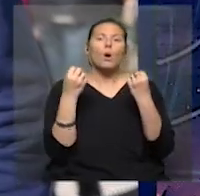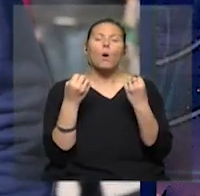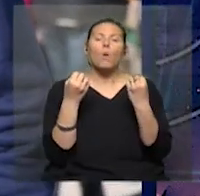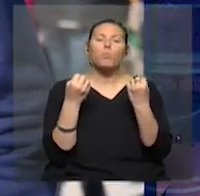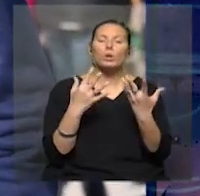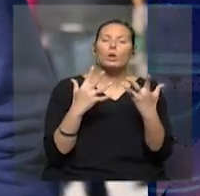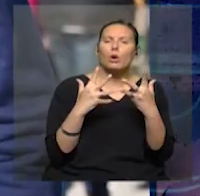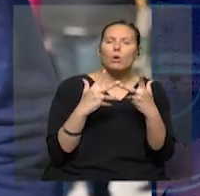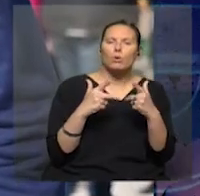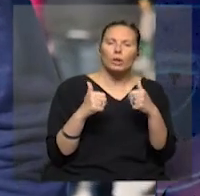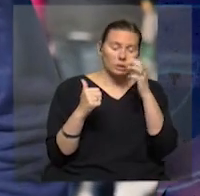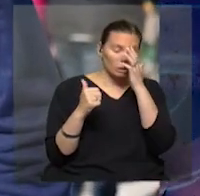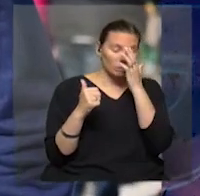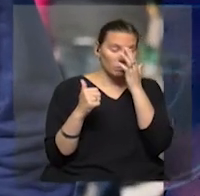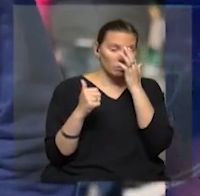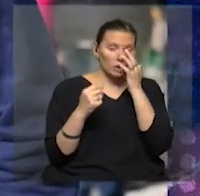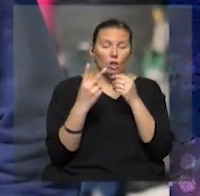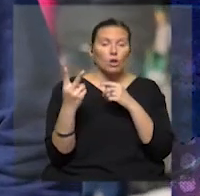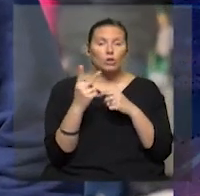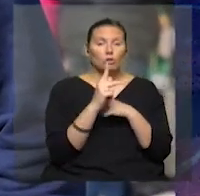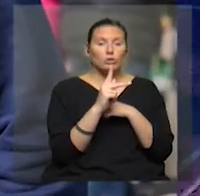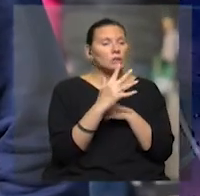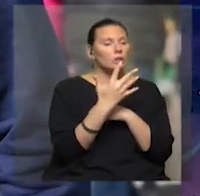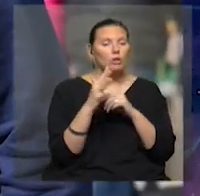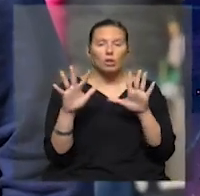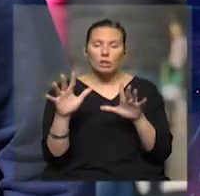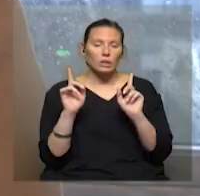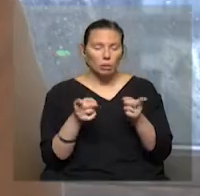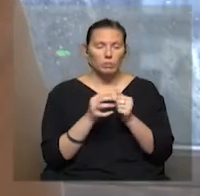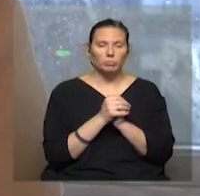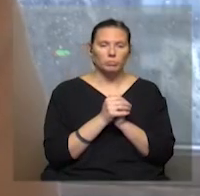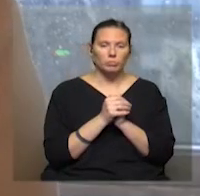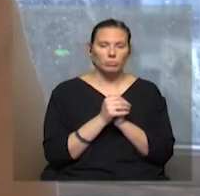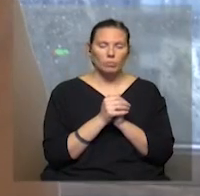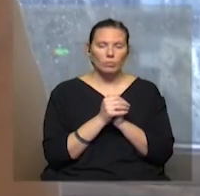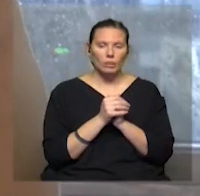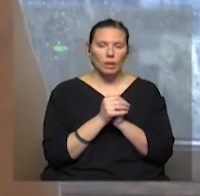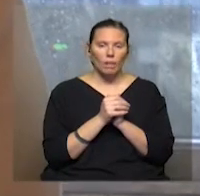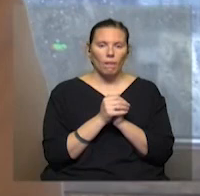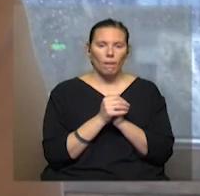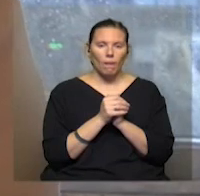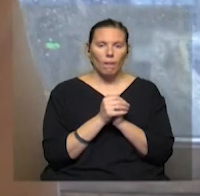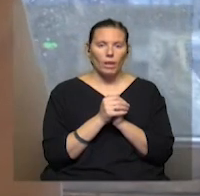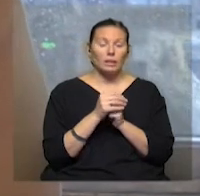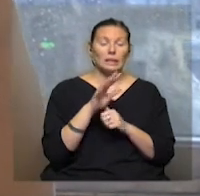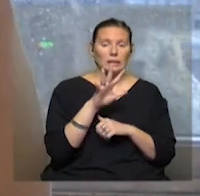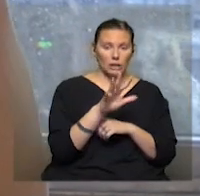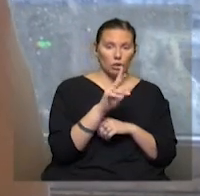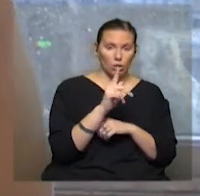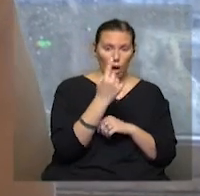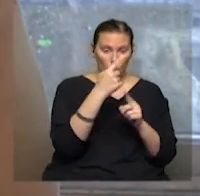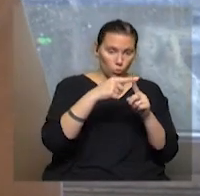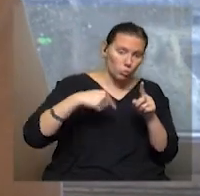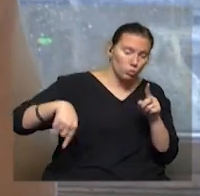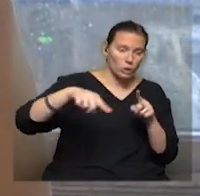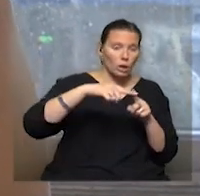dos, los dos kilometrajes, digamos? Está. Nosotros, como bien dijiste, 5K, que es una vuelta por